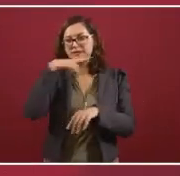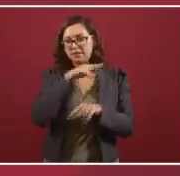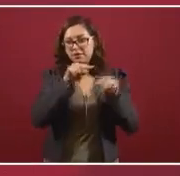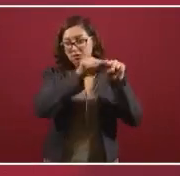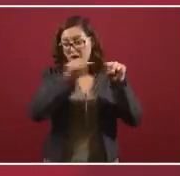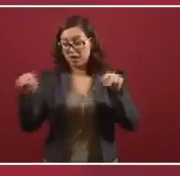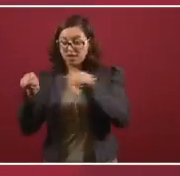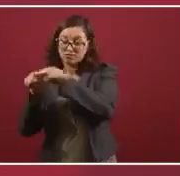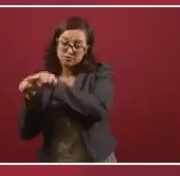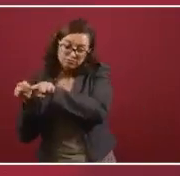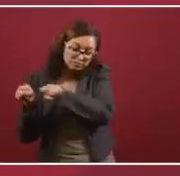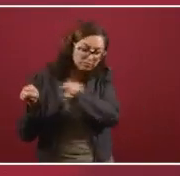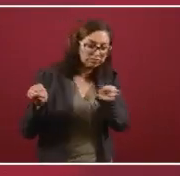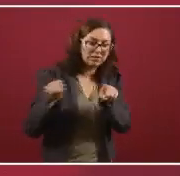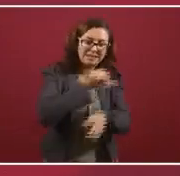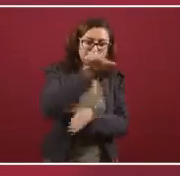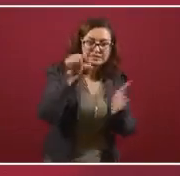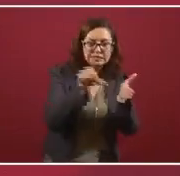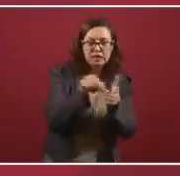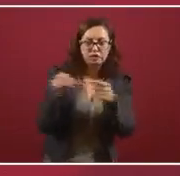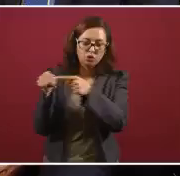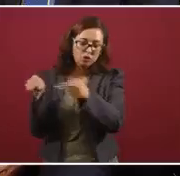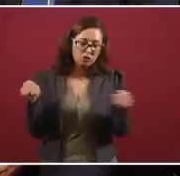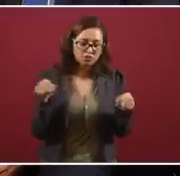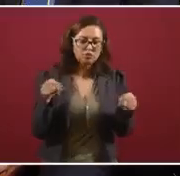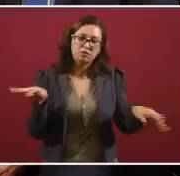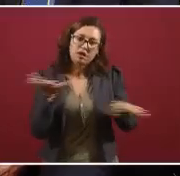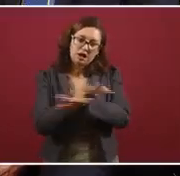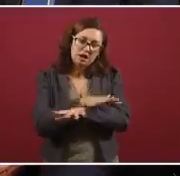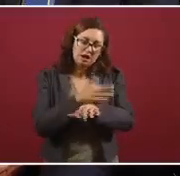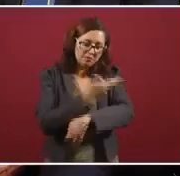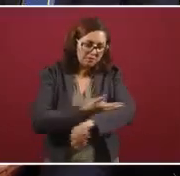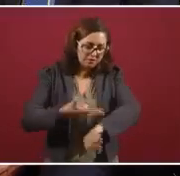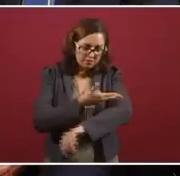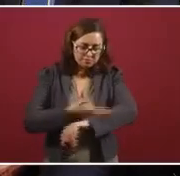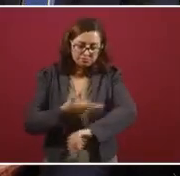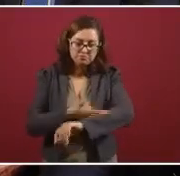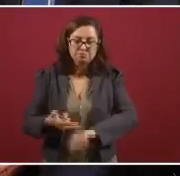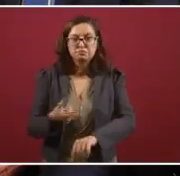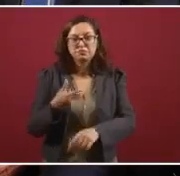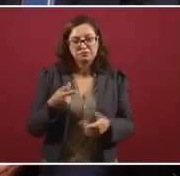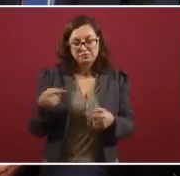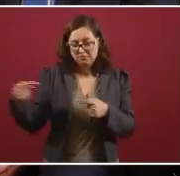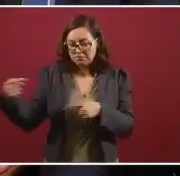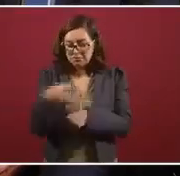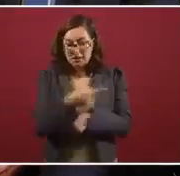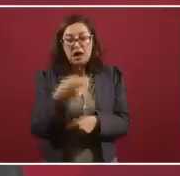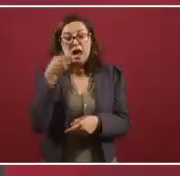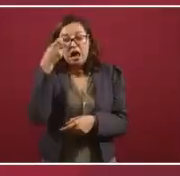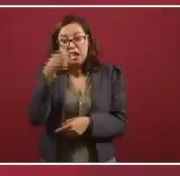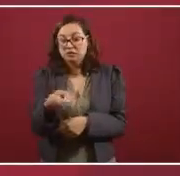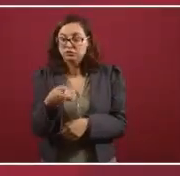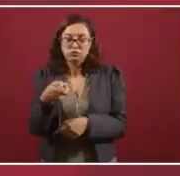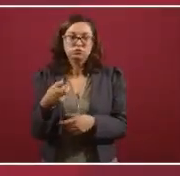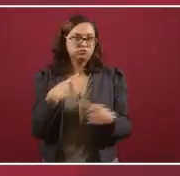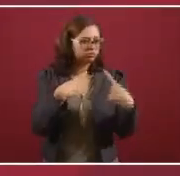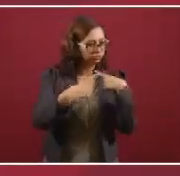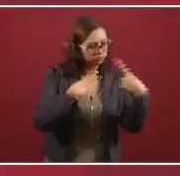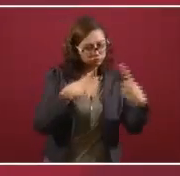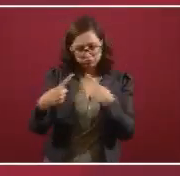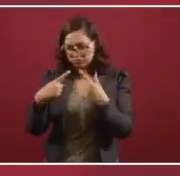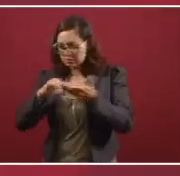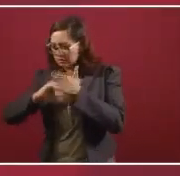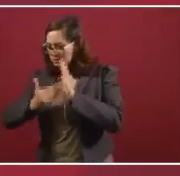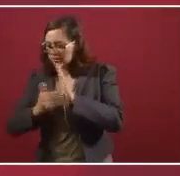República. De manera que por eso insistimos en que ha sido un acuerdo de primera,